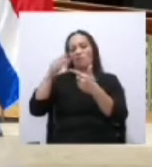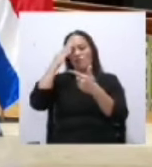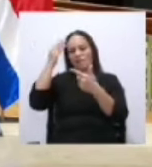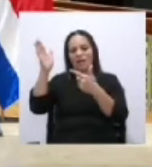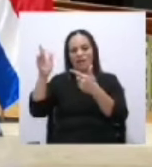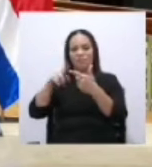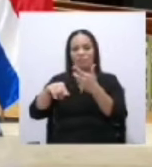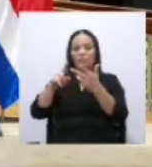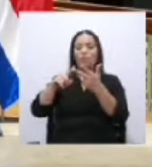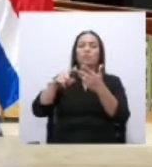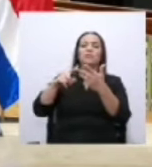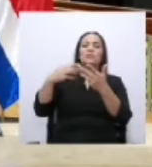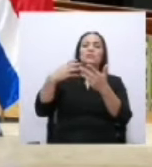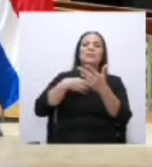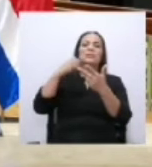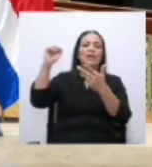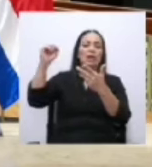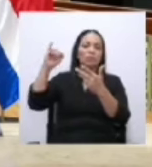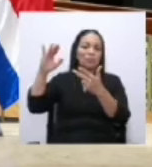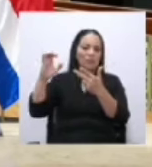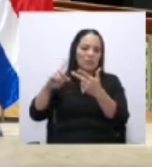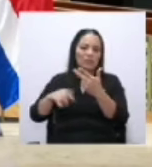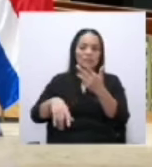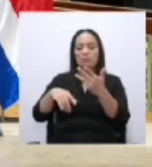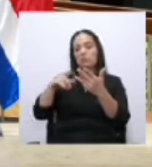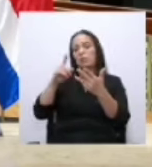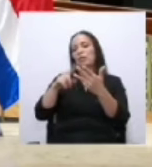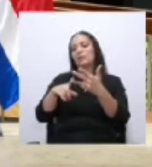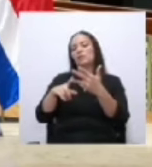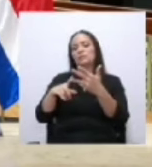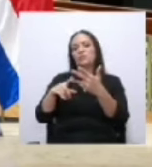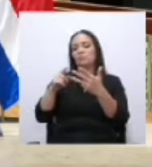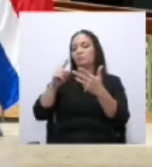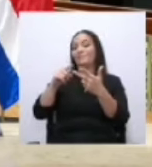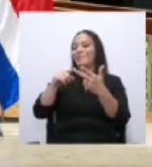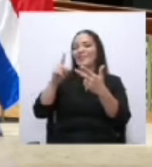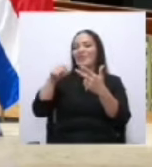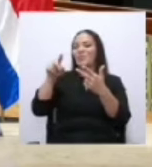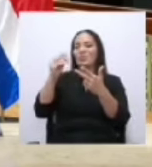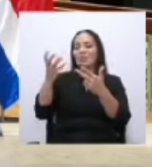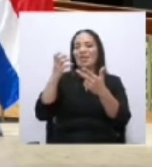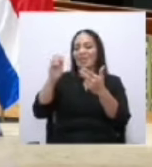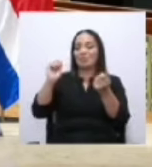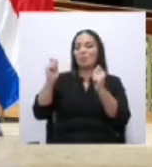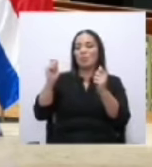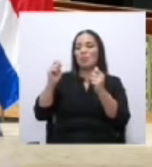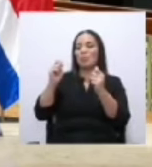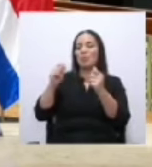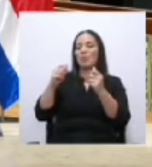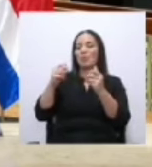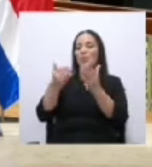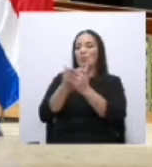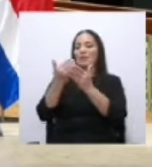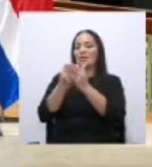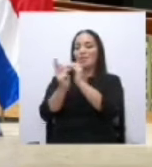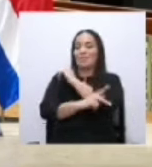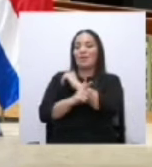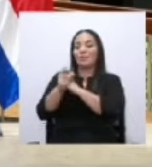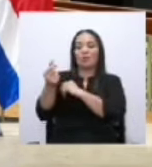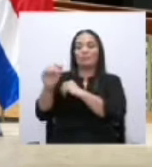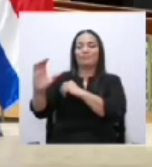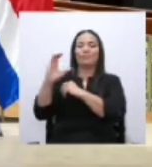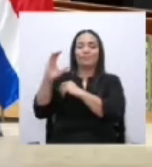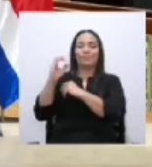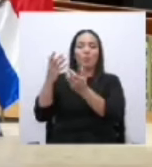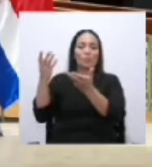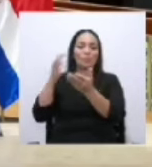los sindicatos del ICE, que no quieren que se modernice el país porque tienen sus privilegios y prebendas.